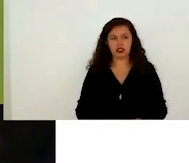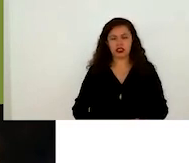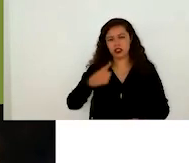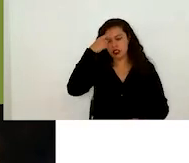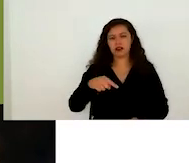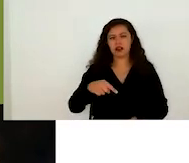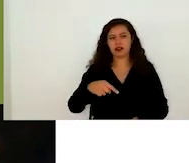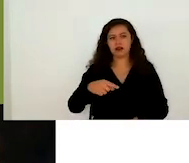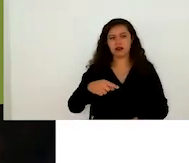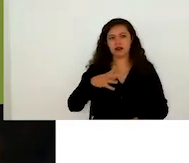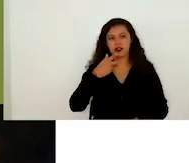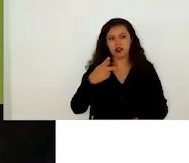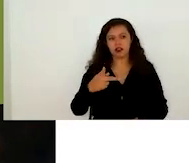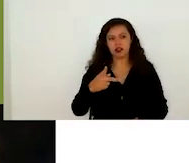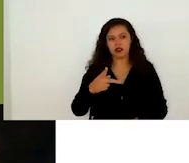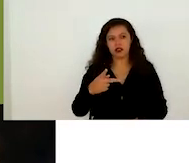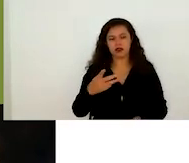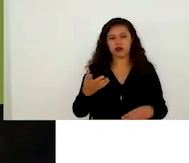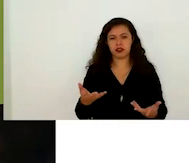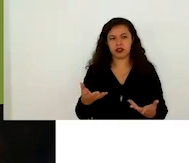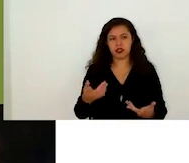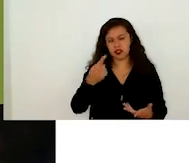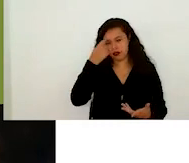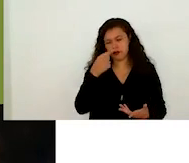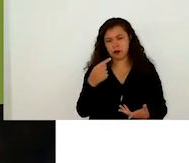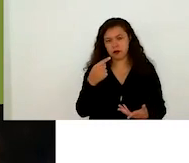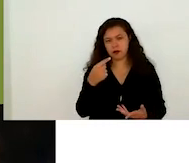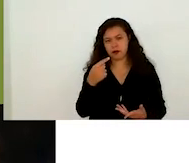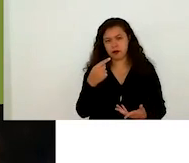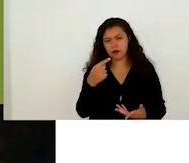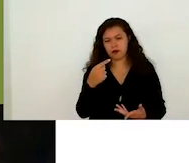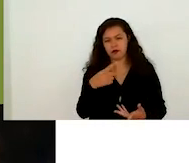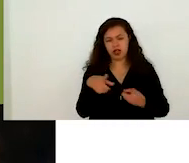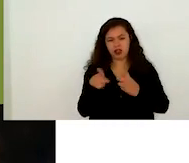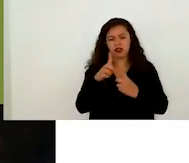empezar a tener una mala y una mala relación